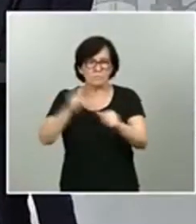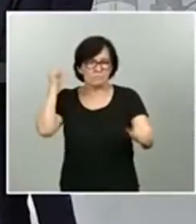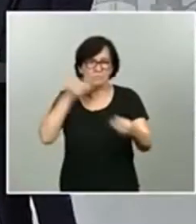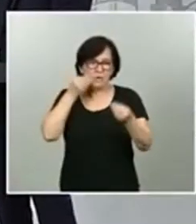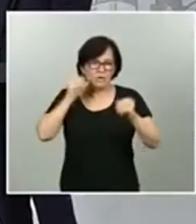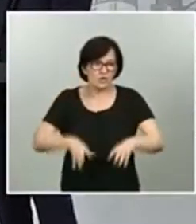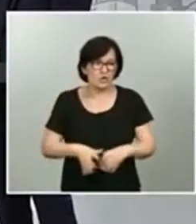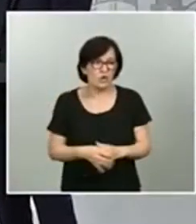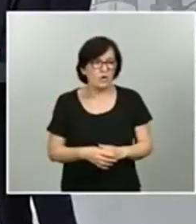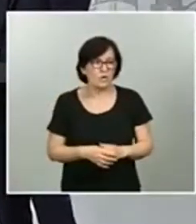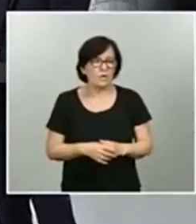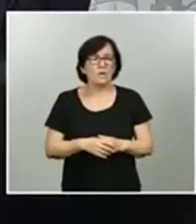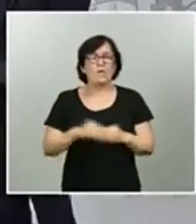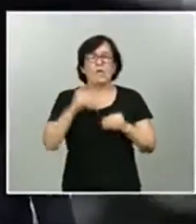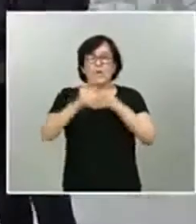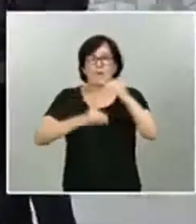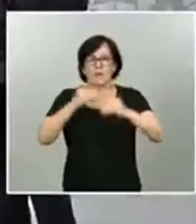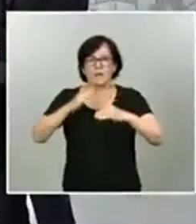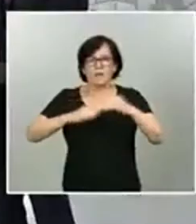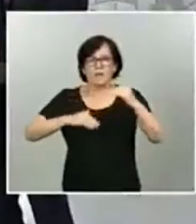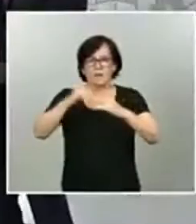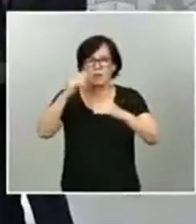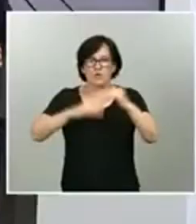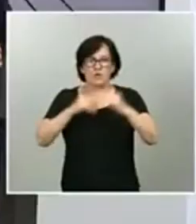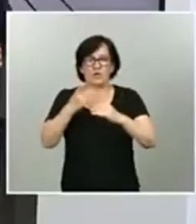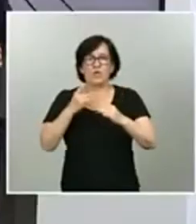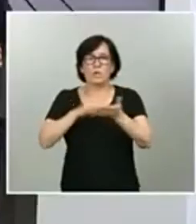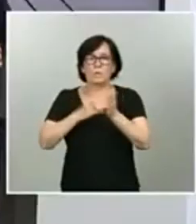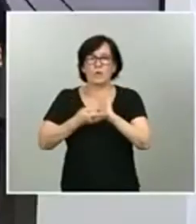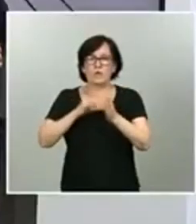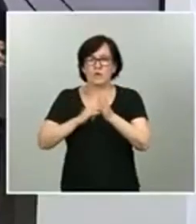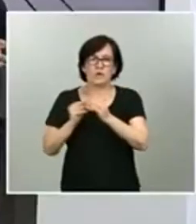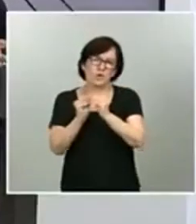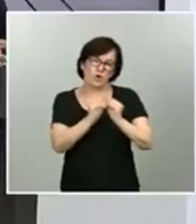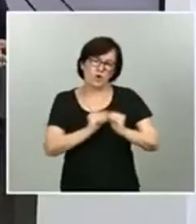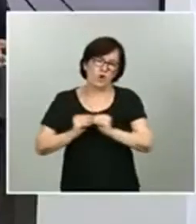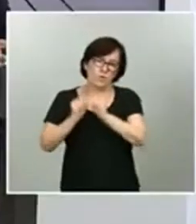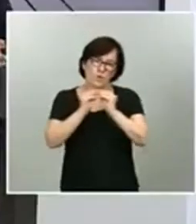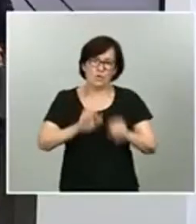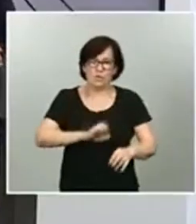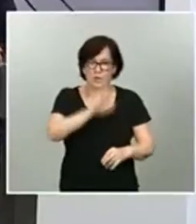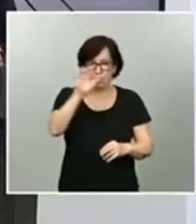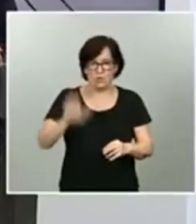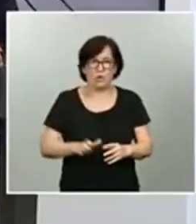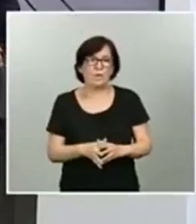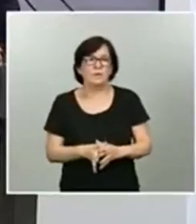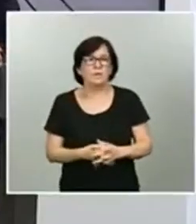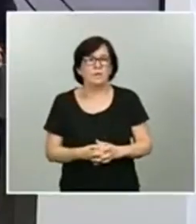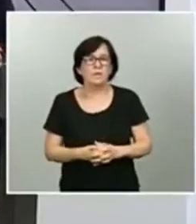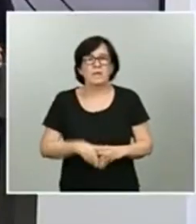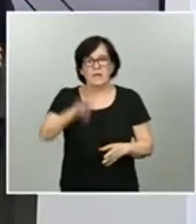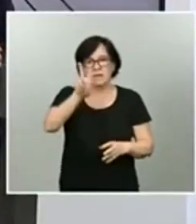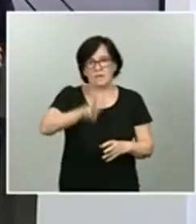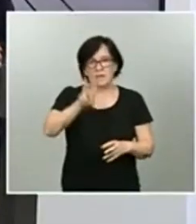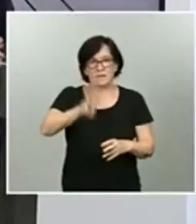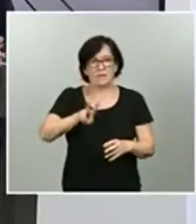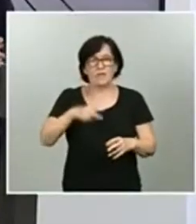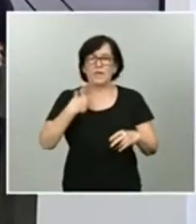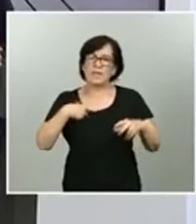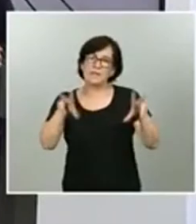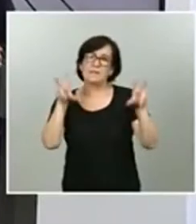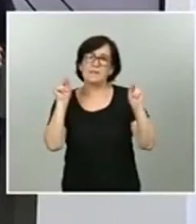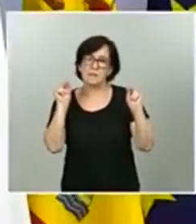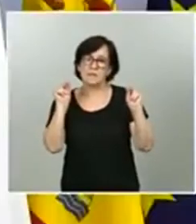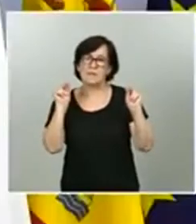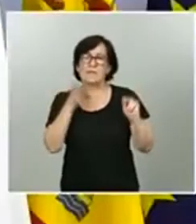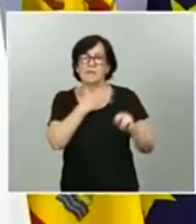en la construcción de este proyecto común que es Europa. En segundo lugar, y ya con esto termino, quería